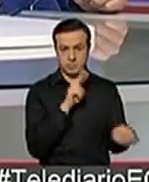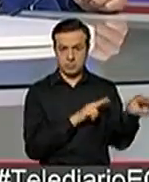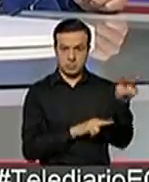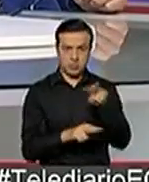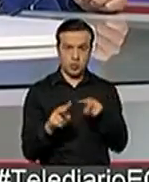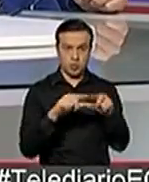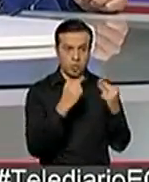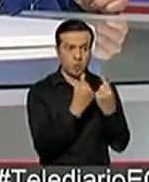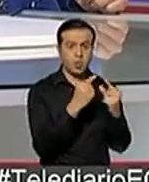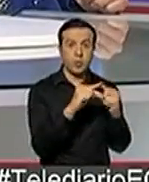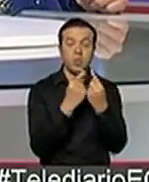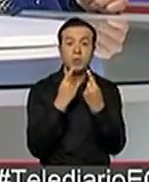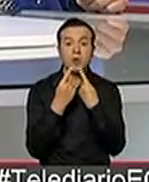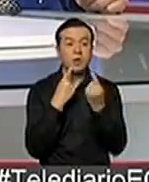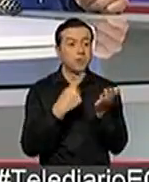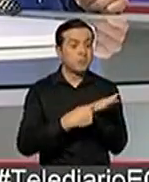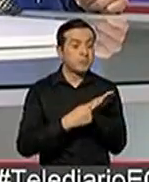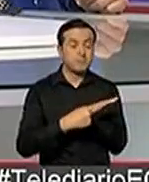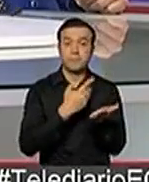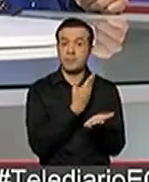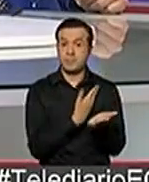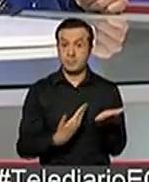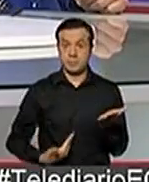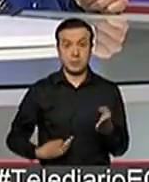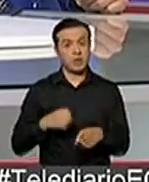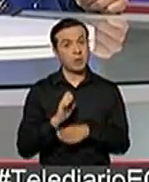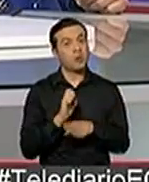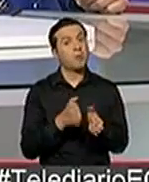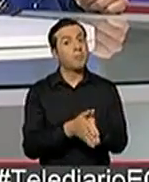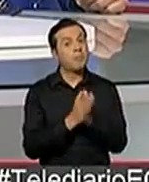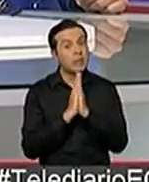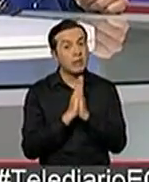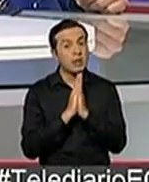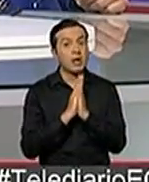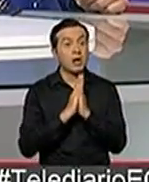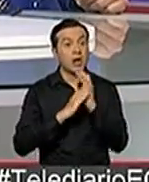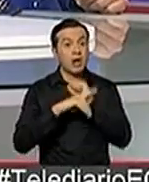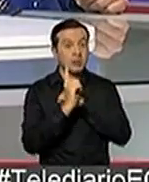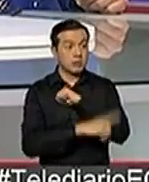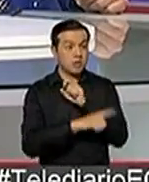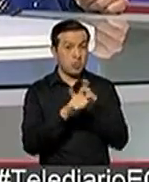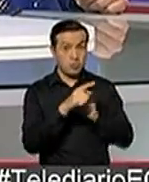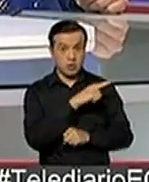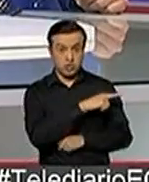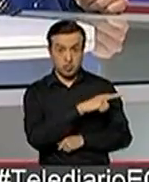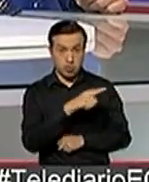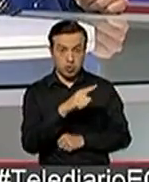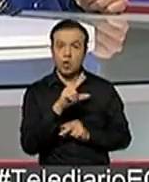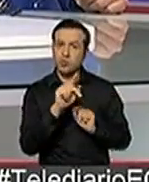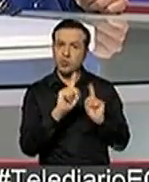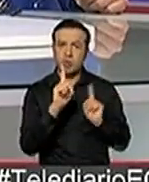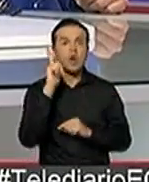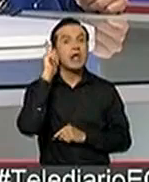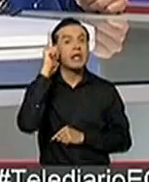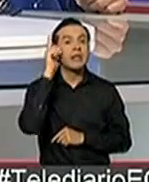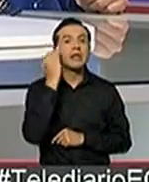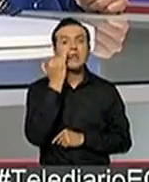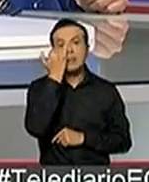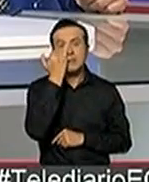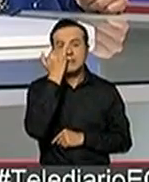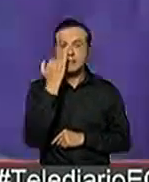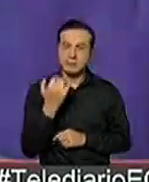las mesas de diálogo. Además, solicitó al presidente de la República que archive los procesos judiciales en contra de 7 dirigentes indígenas.